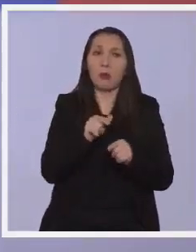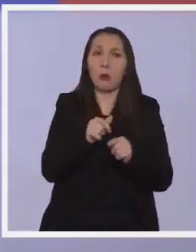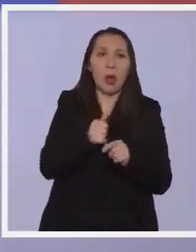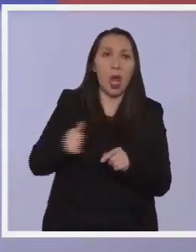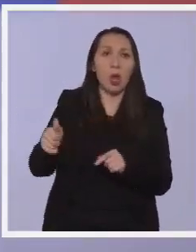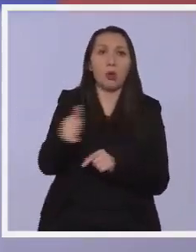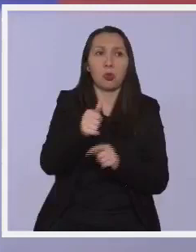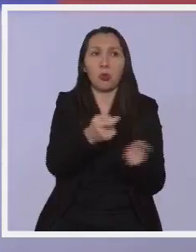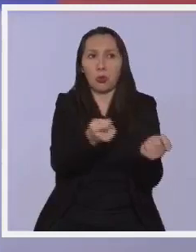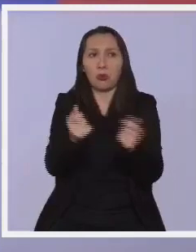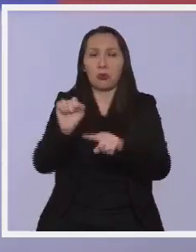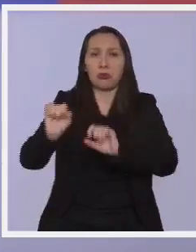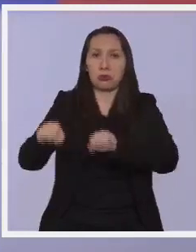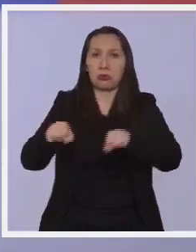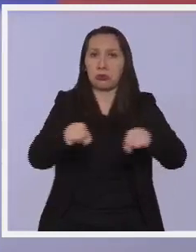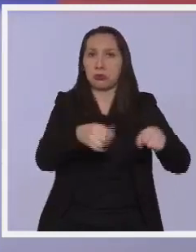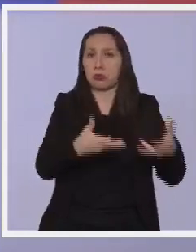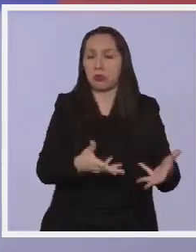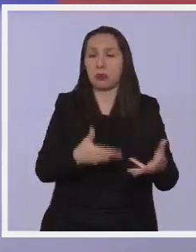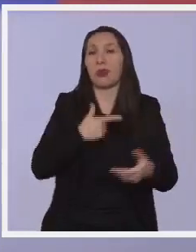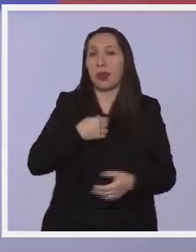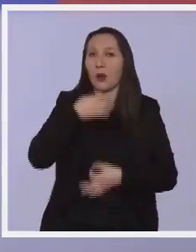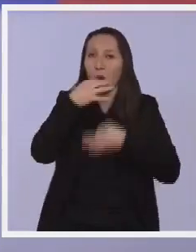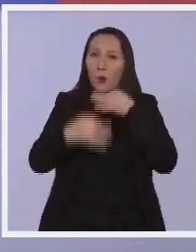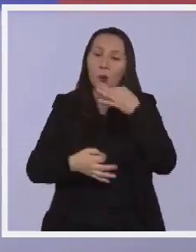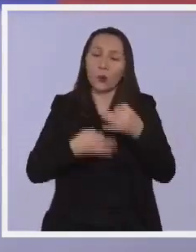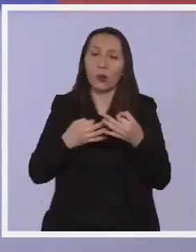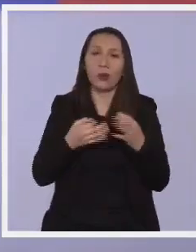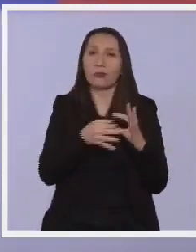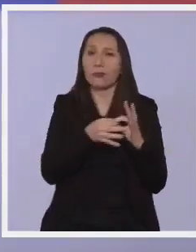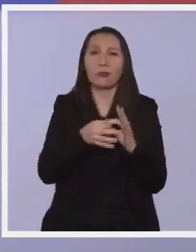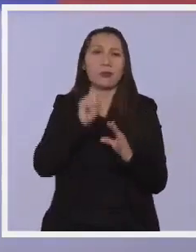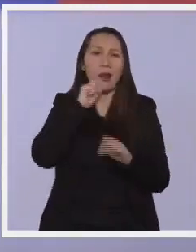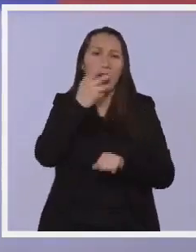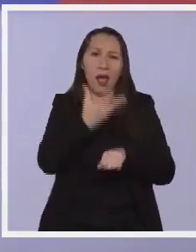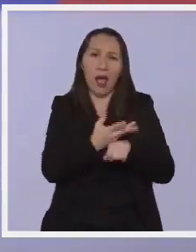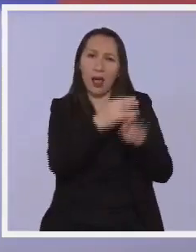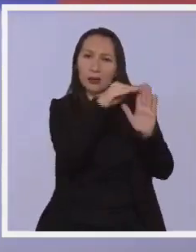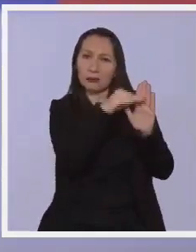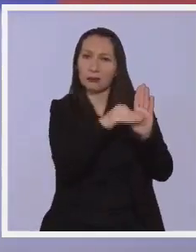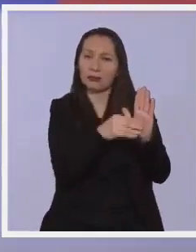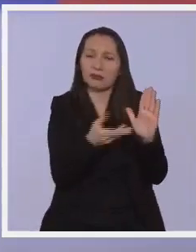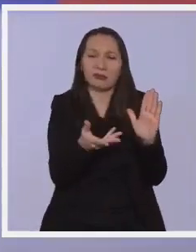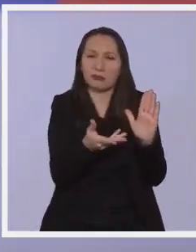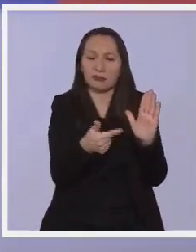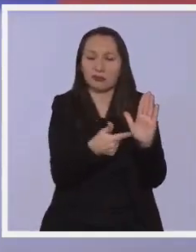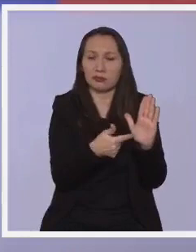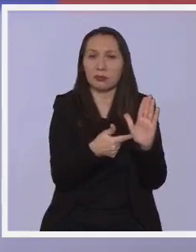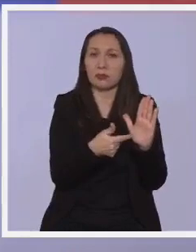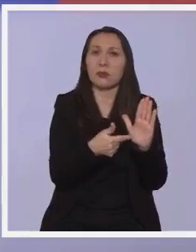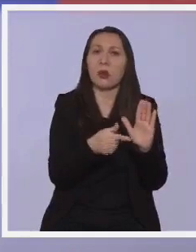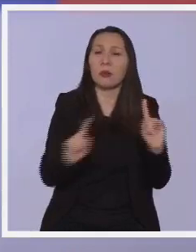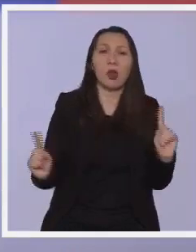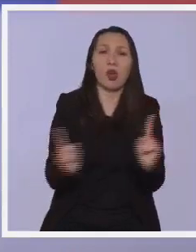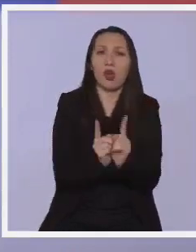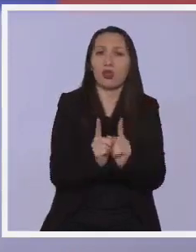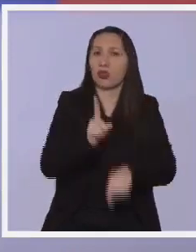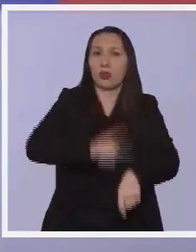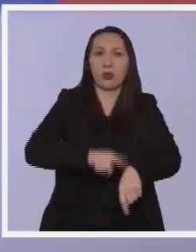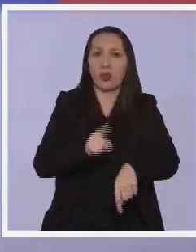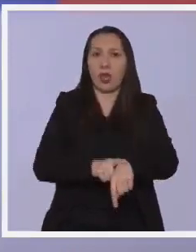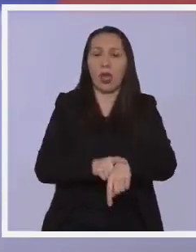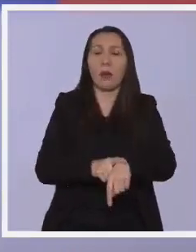transversal. Y quiero contarles básicamente en qué consiste, en que se acota el plazo para